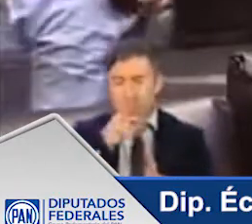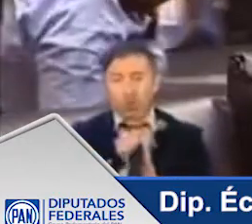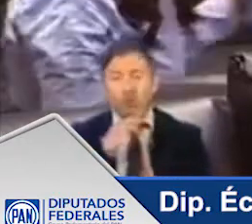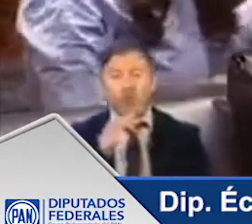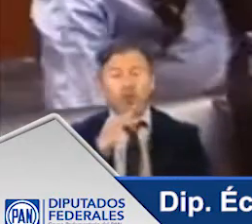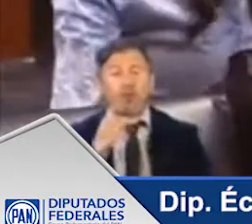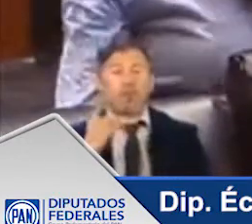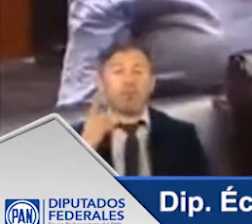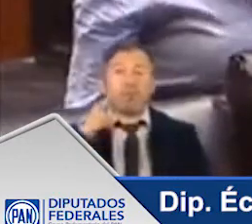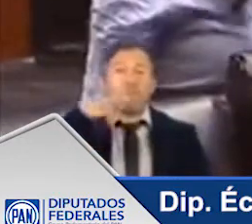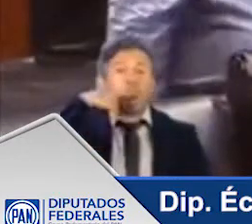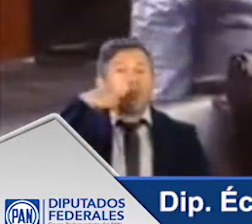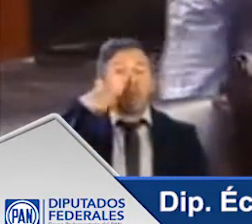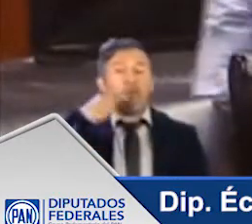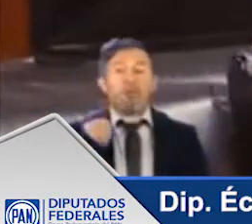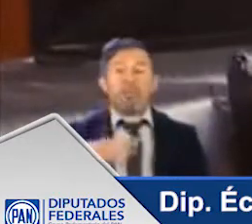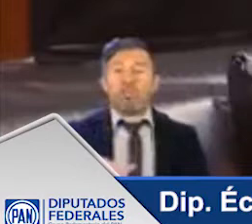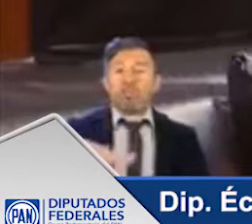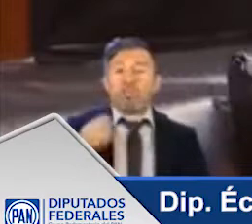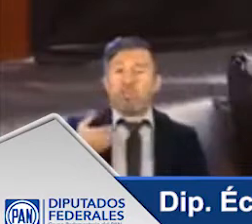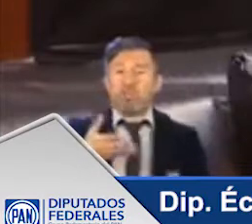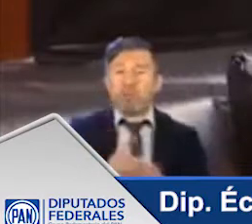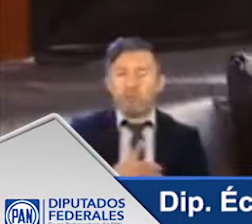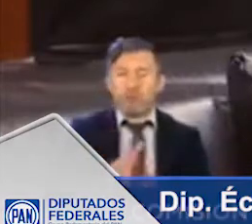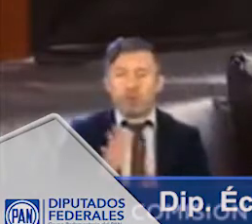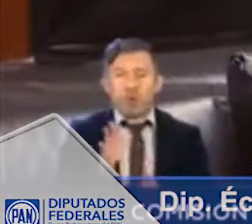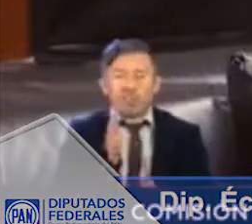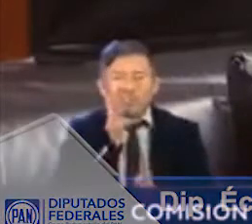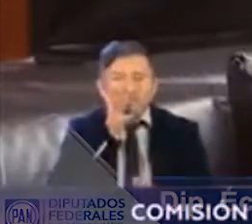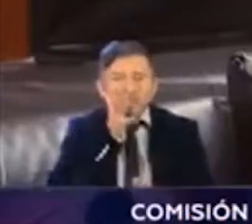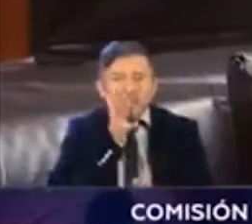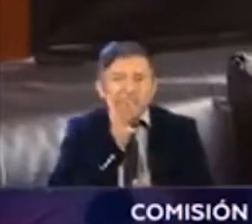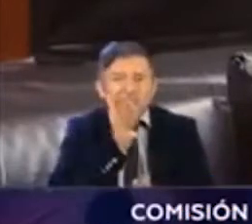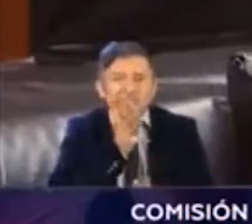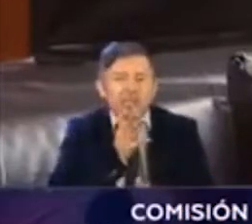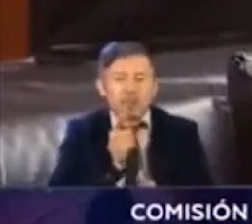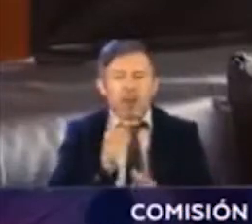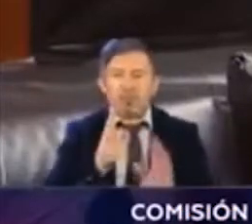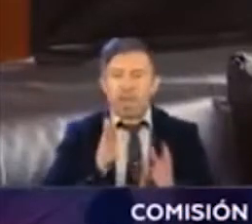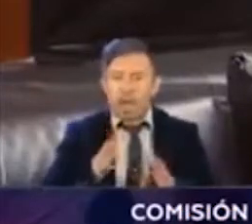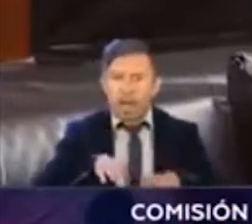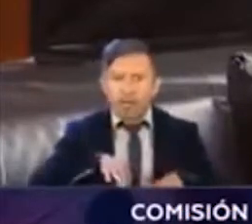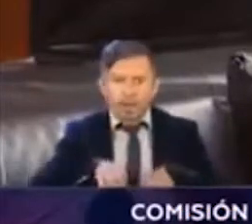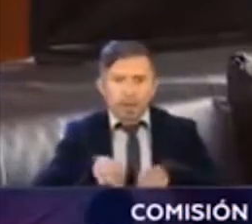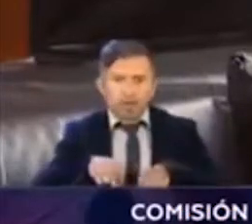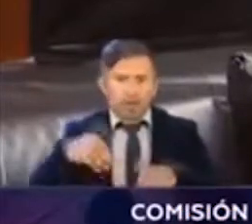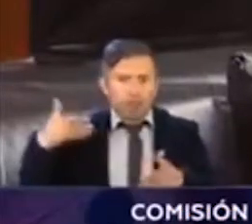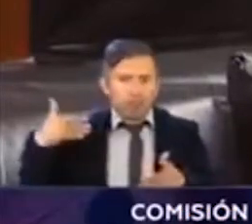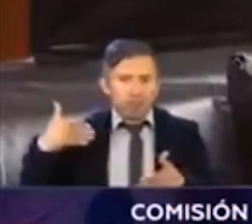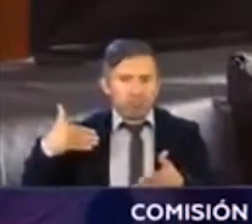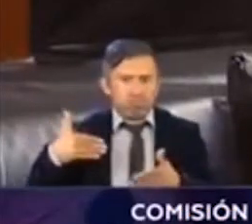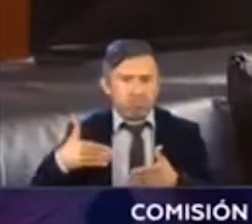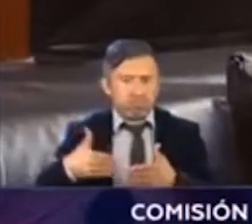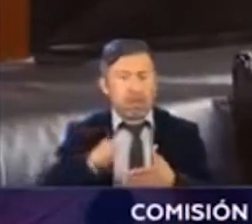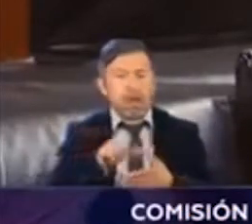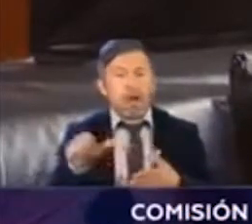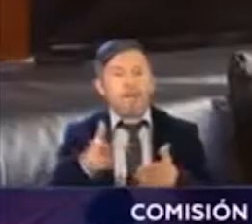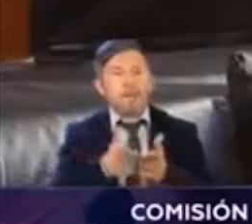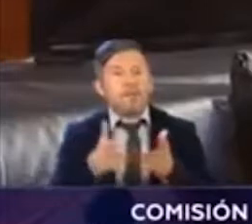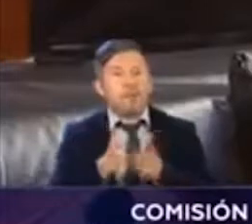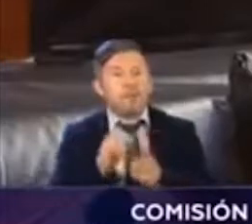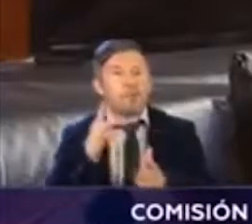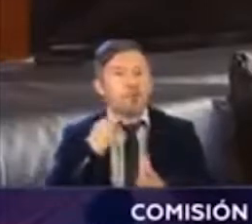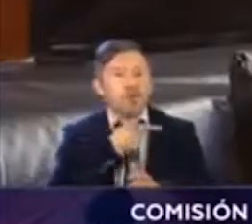avasallamiento. Estamos a dos palabras de lograr un trabajo que se ha hecho mucho por todos los grupos parlamentarios.